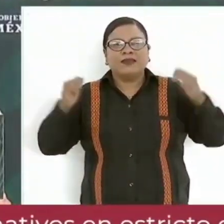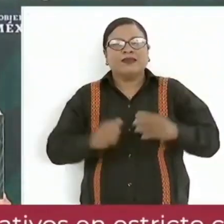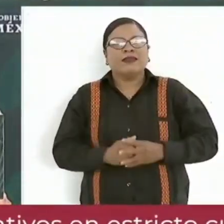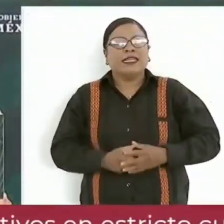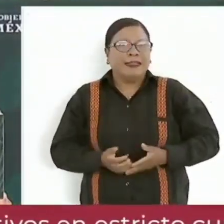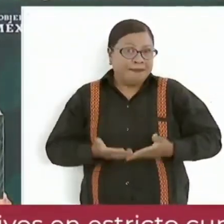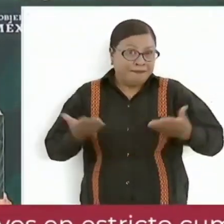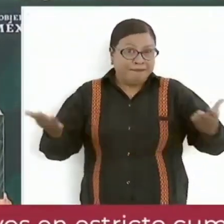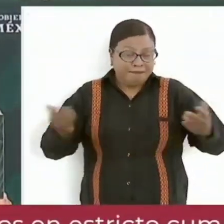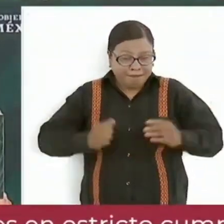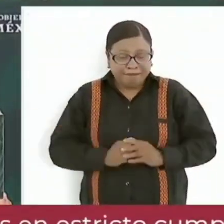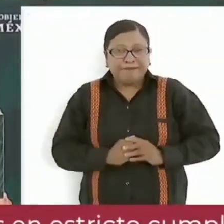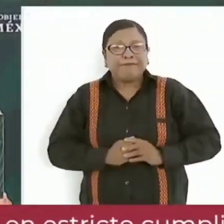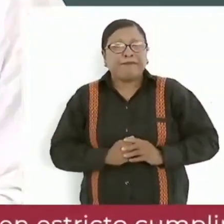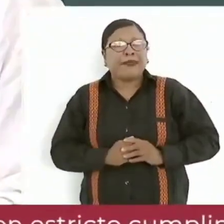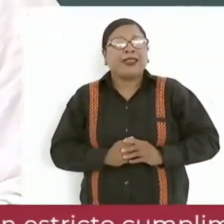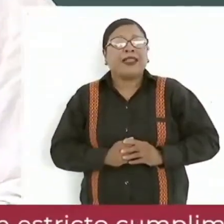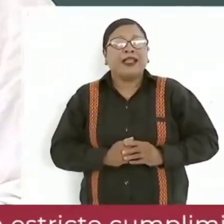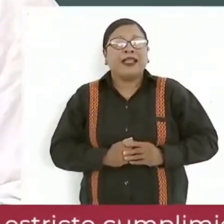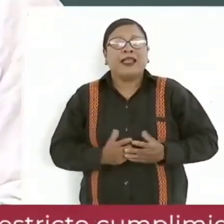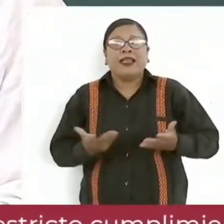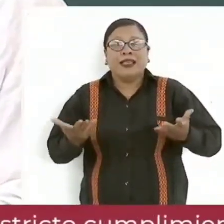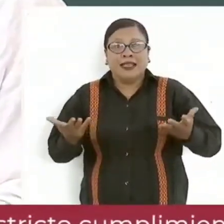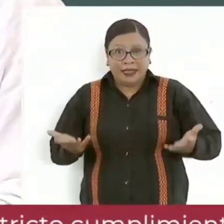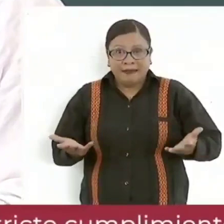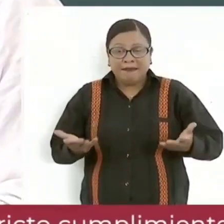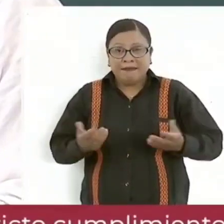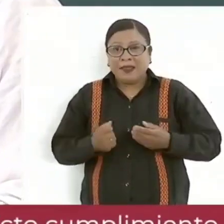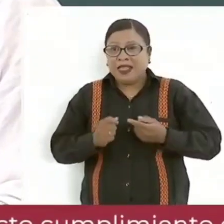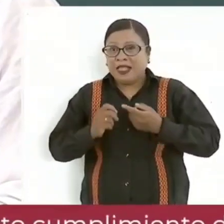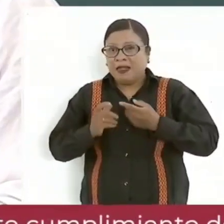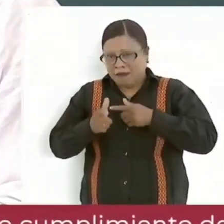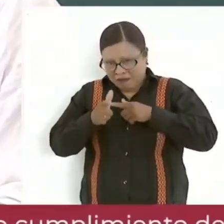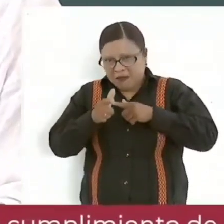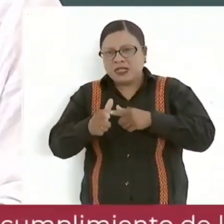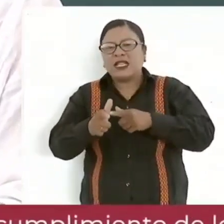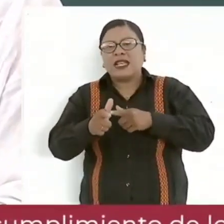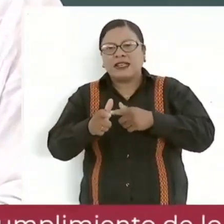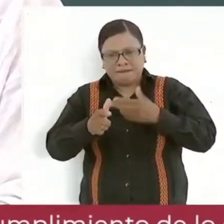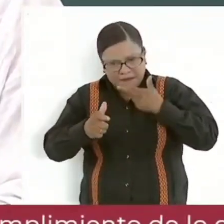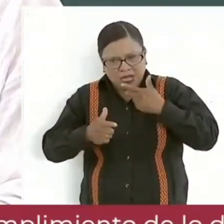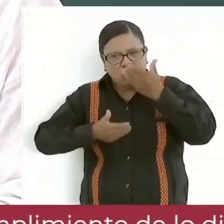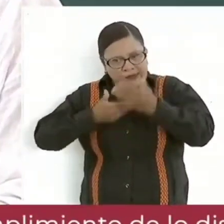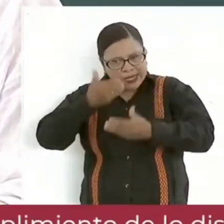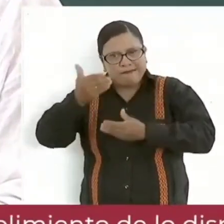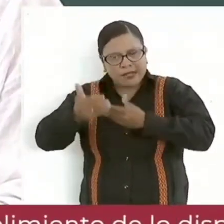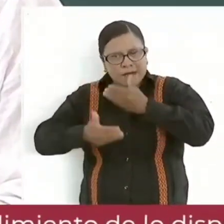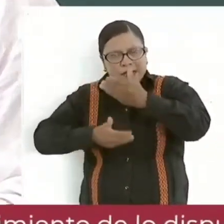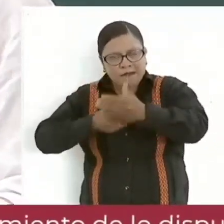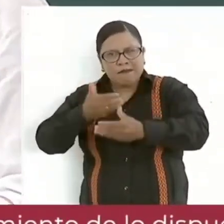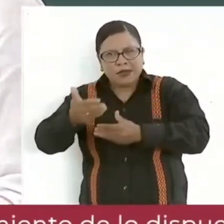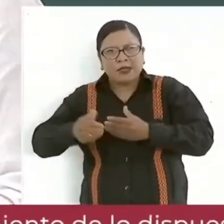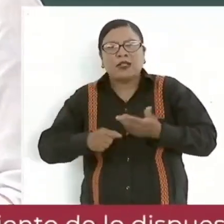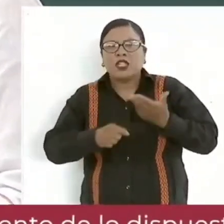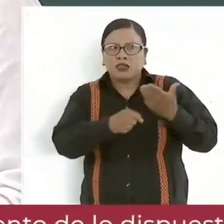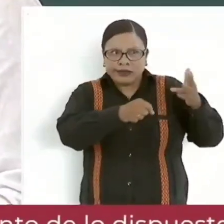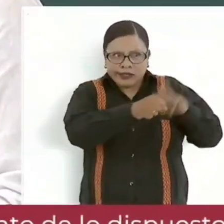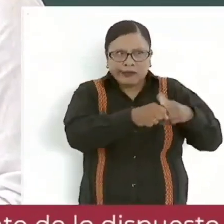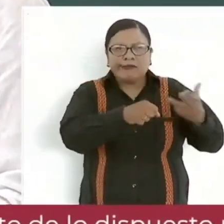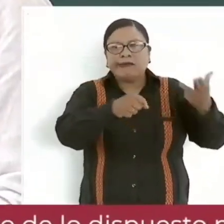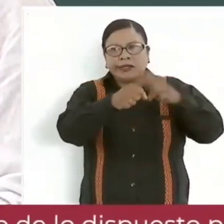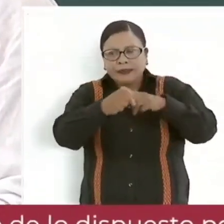Bueno, pues vamos a seguir mejorando todos los